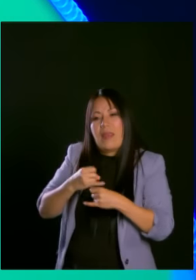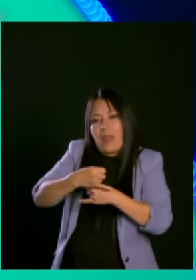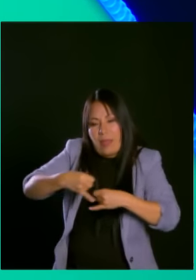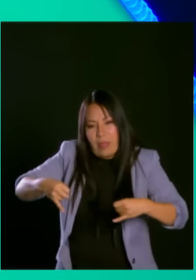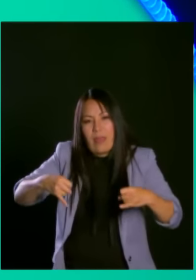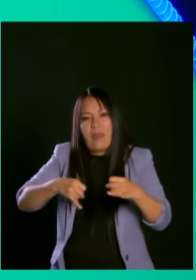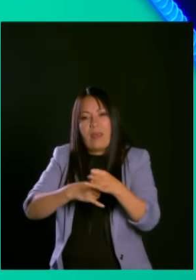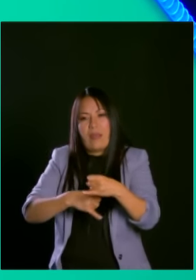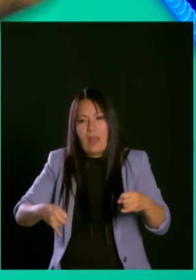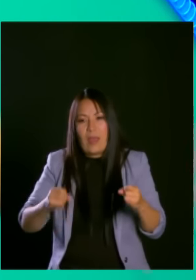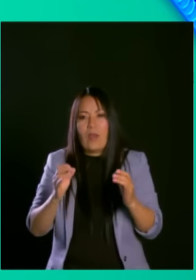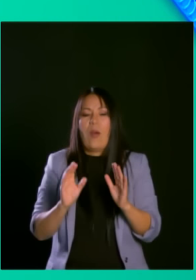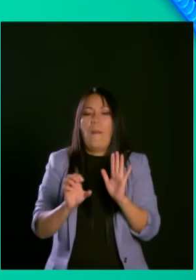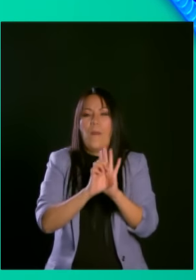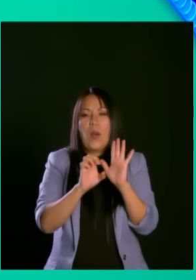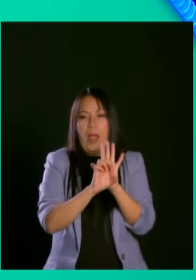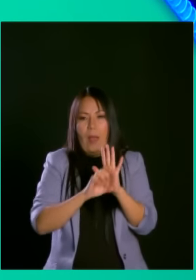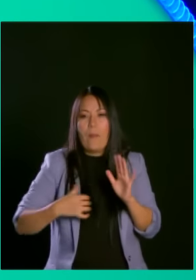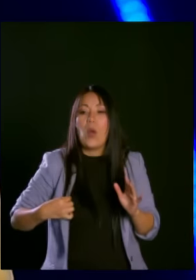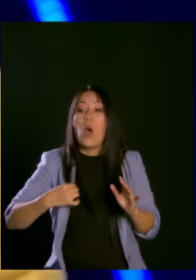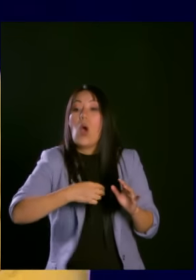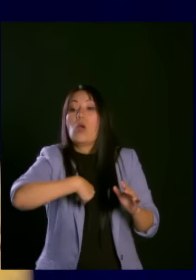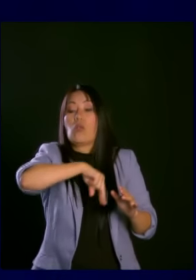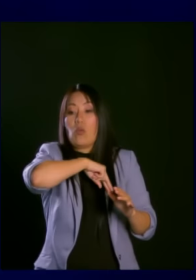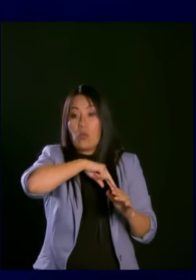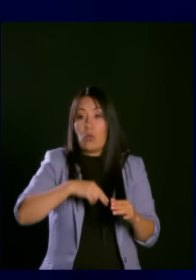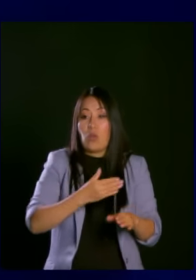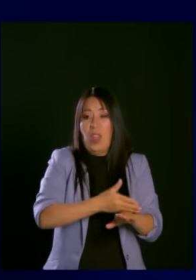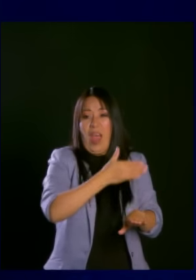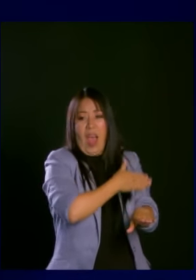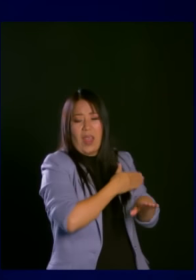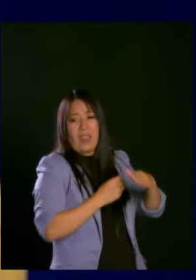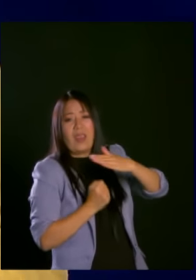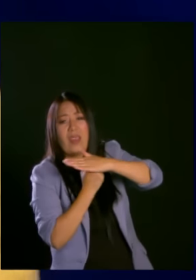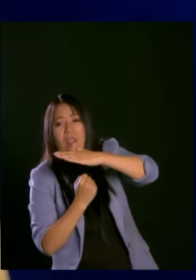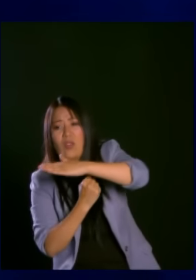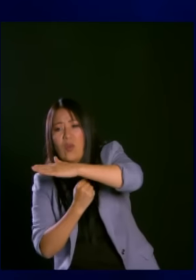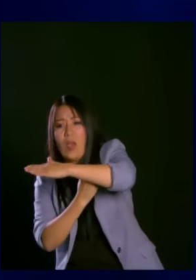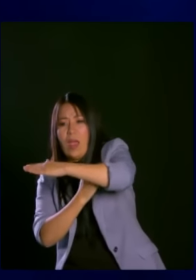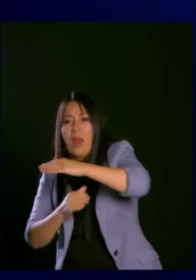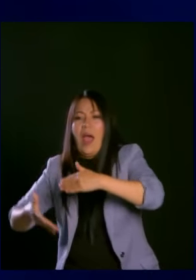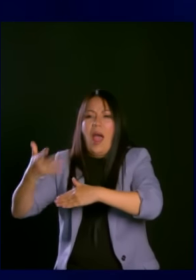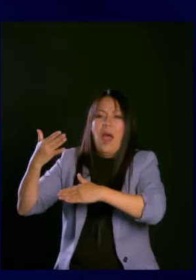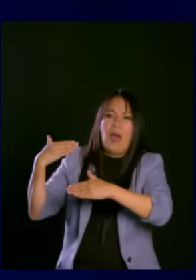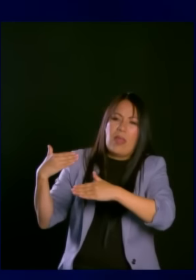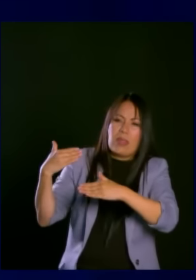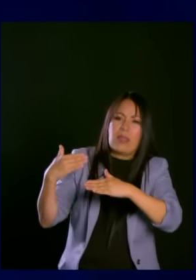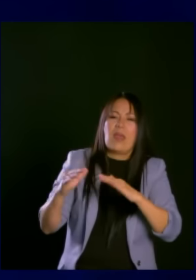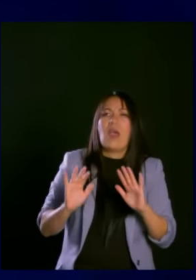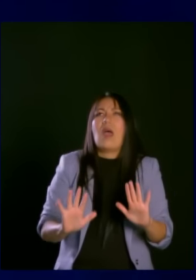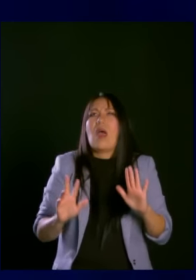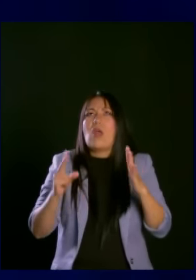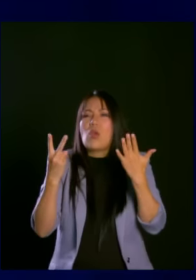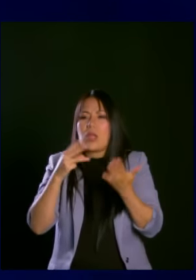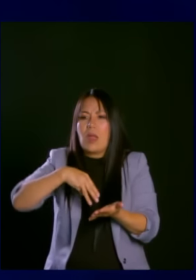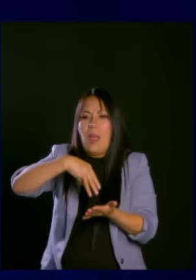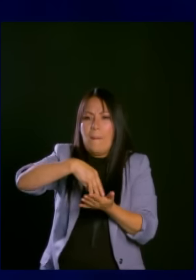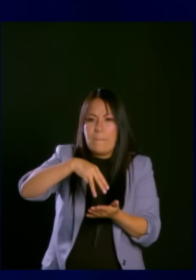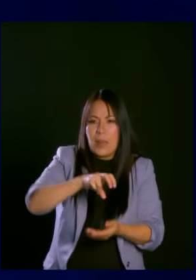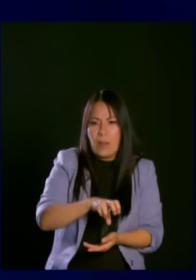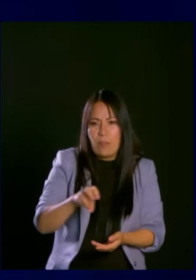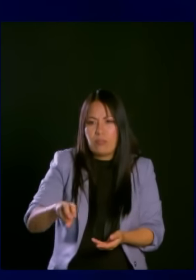Por ejemplo, antes de empezar a construir, dijimos, bueno, son 12,000 asientos. ¿Cuánto más o menos cuentan las butacas? Ah, hay que comprar un equipo de televisión, sí, para poder